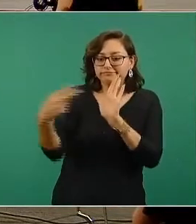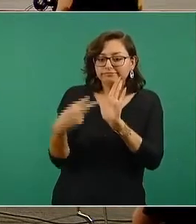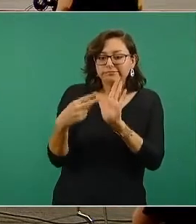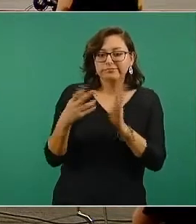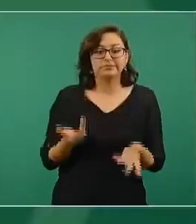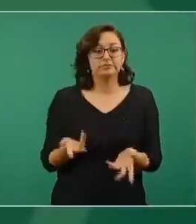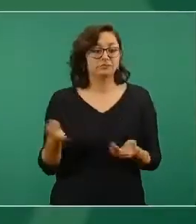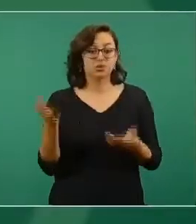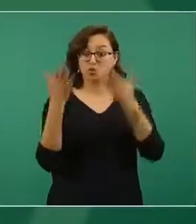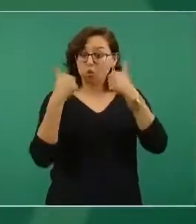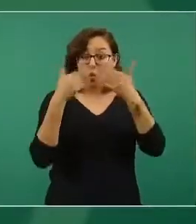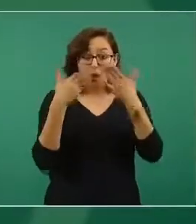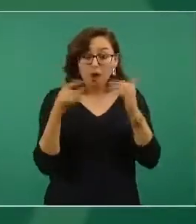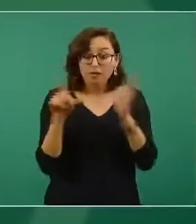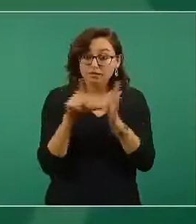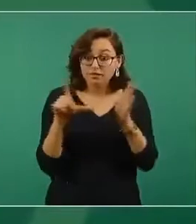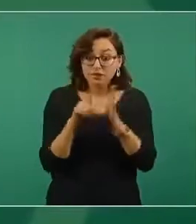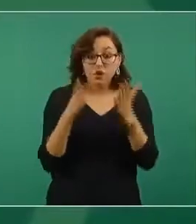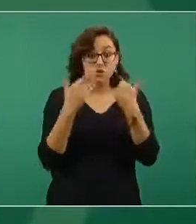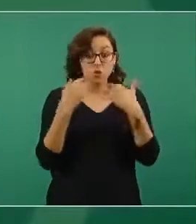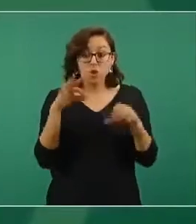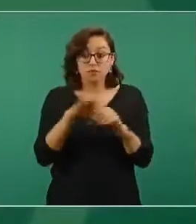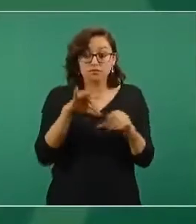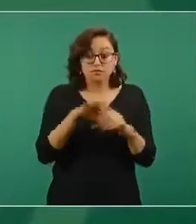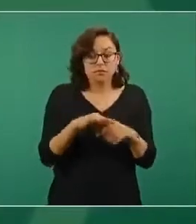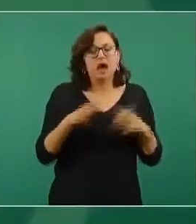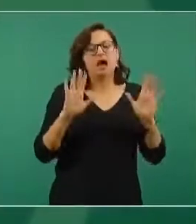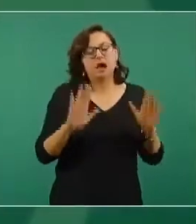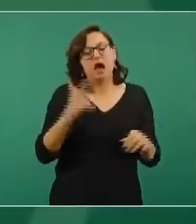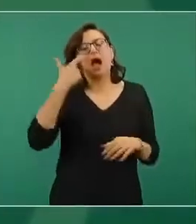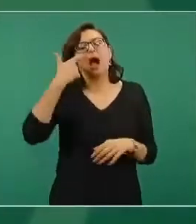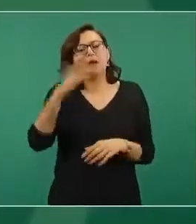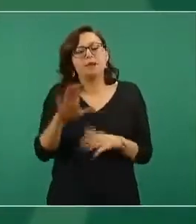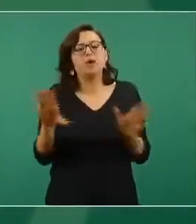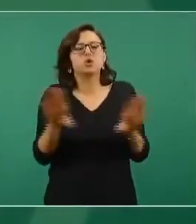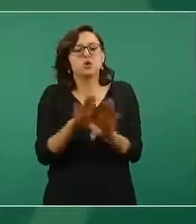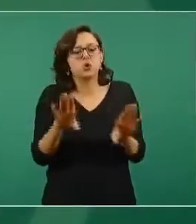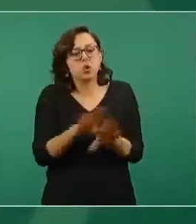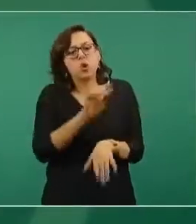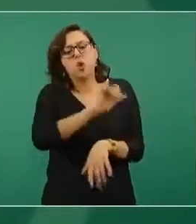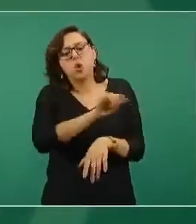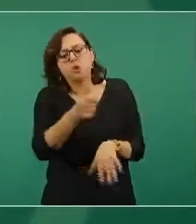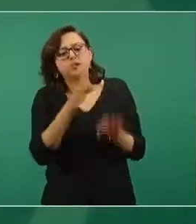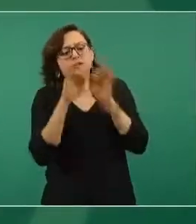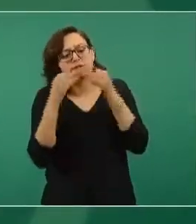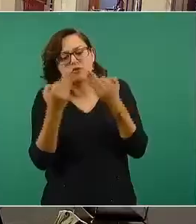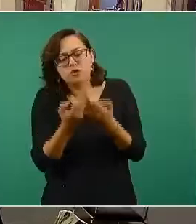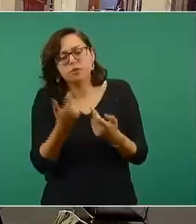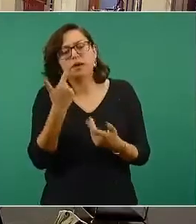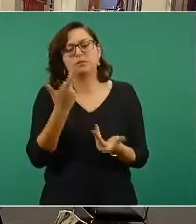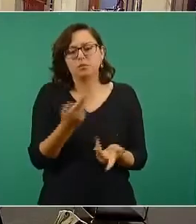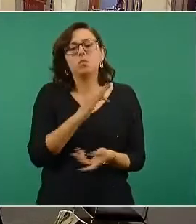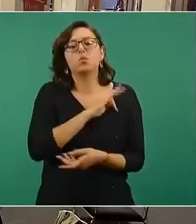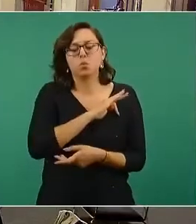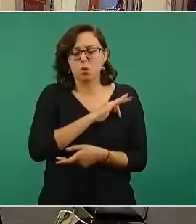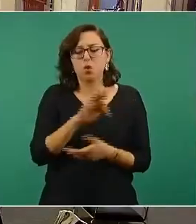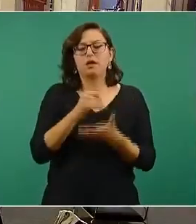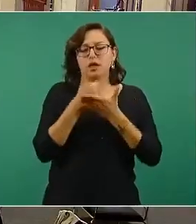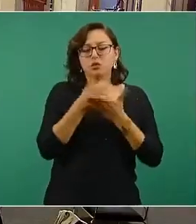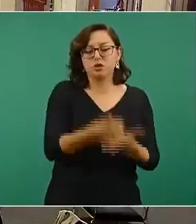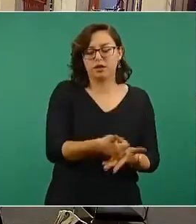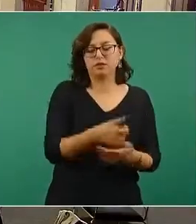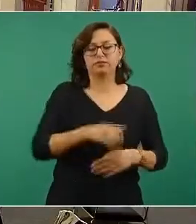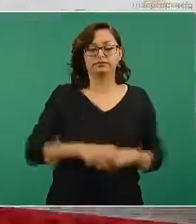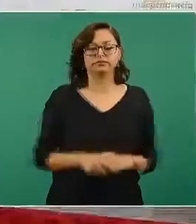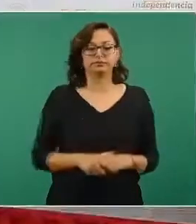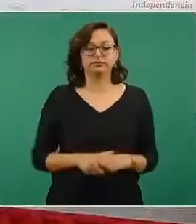ninguna identificación, pues se verá localmente la forma de resolverlo. Entonces, pues con